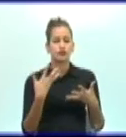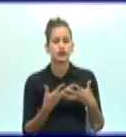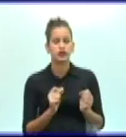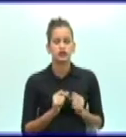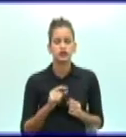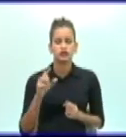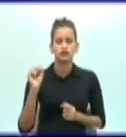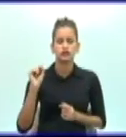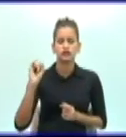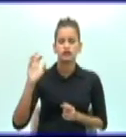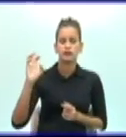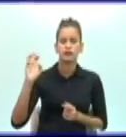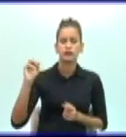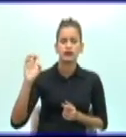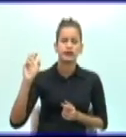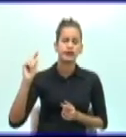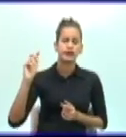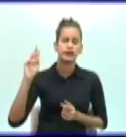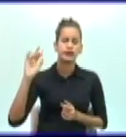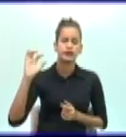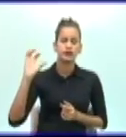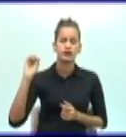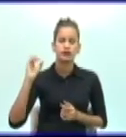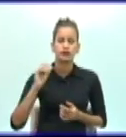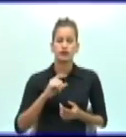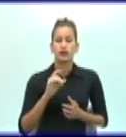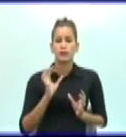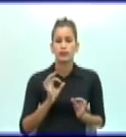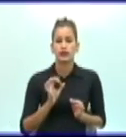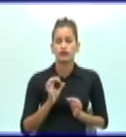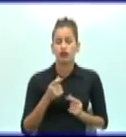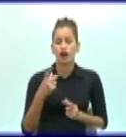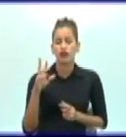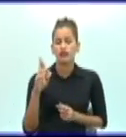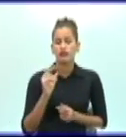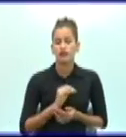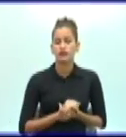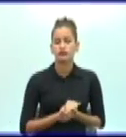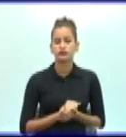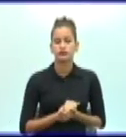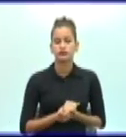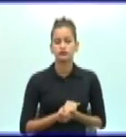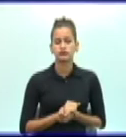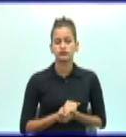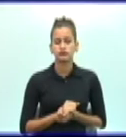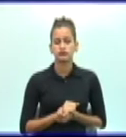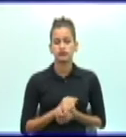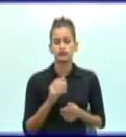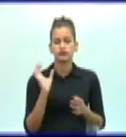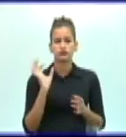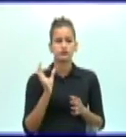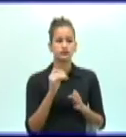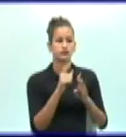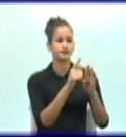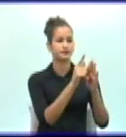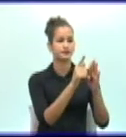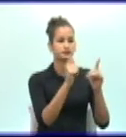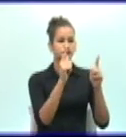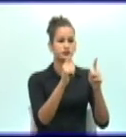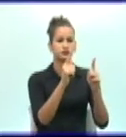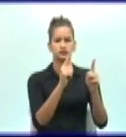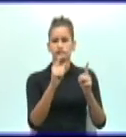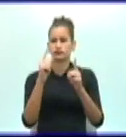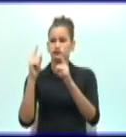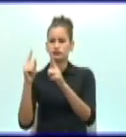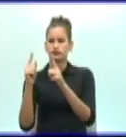lo he destacado, con un ángulo recto, a igual distancia de este.